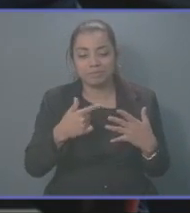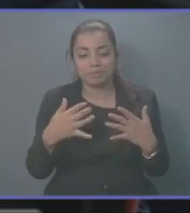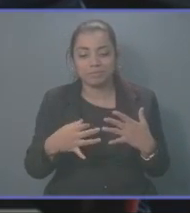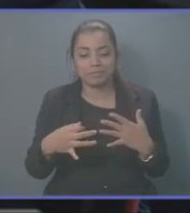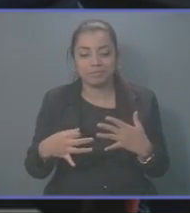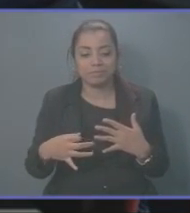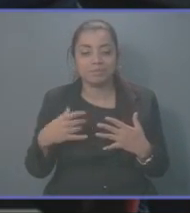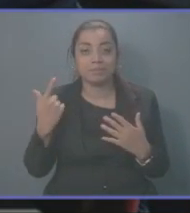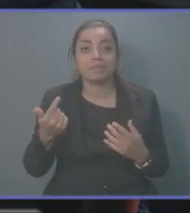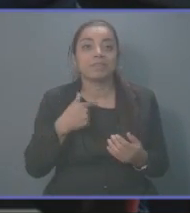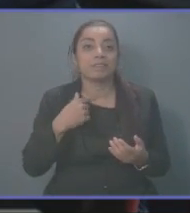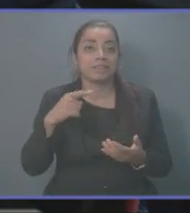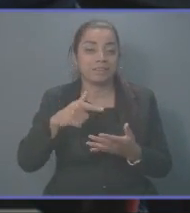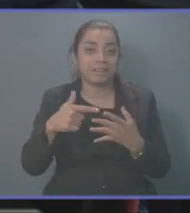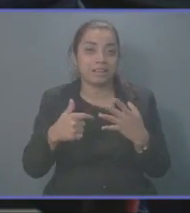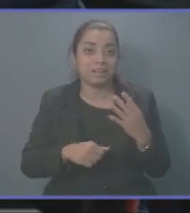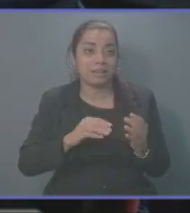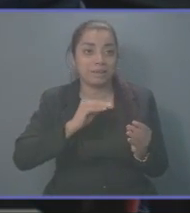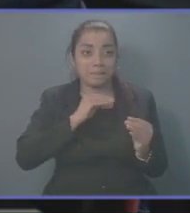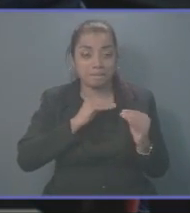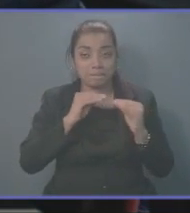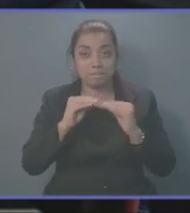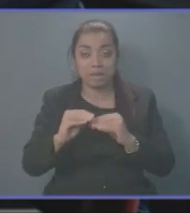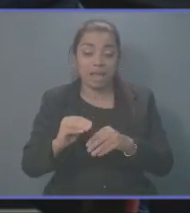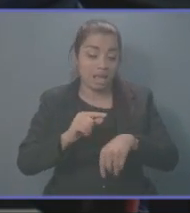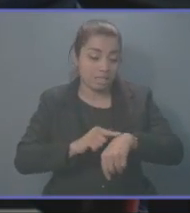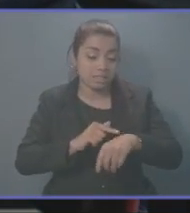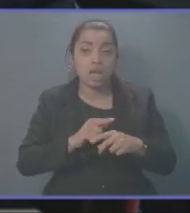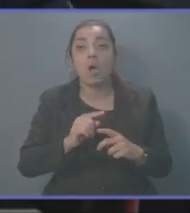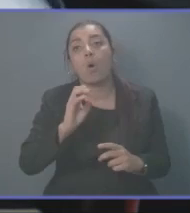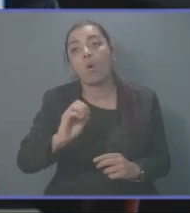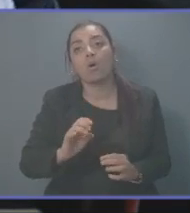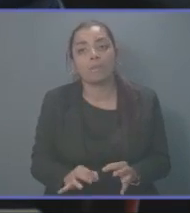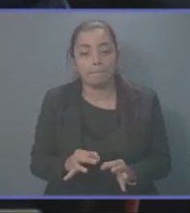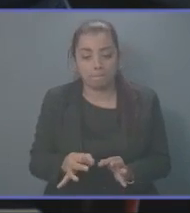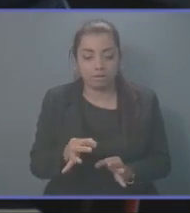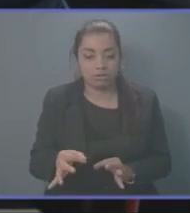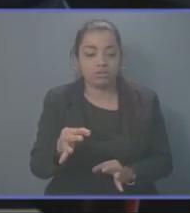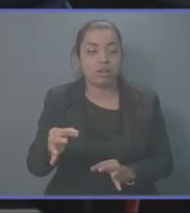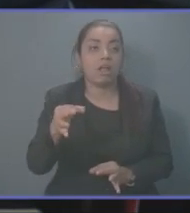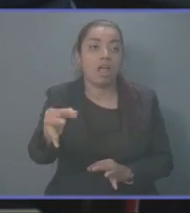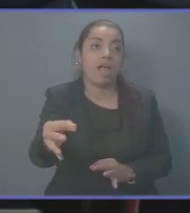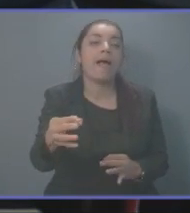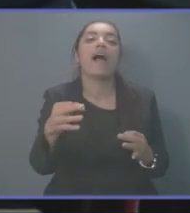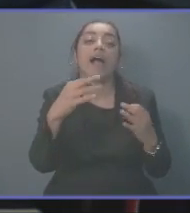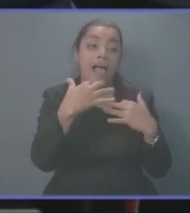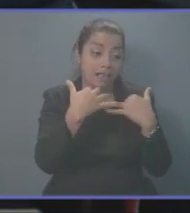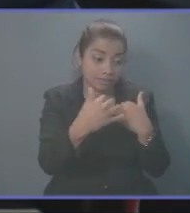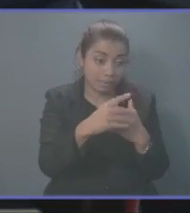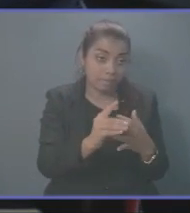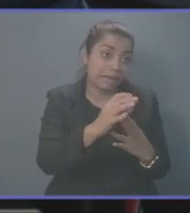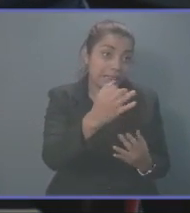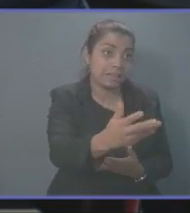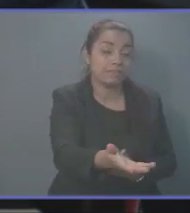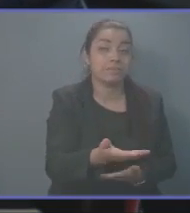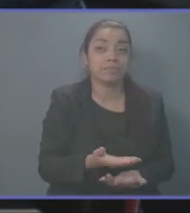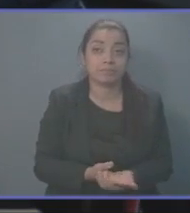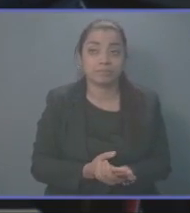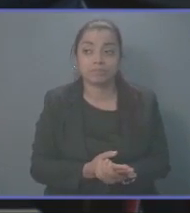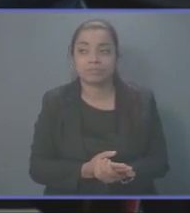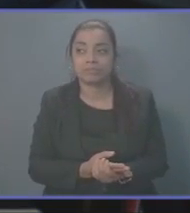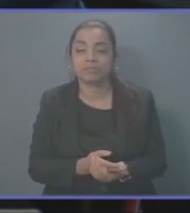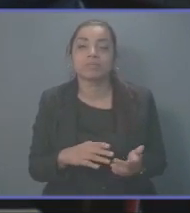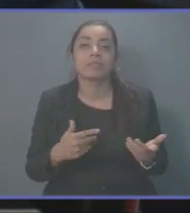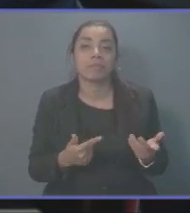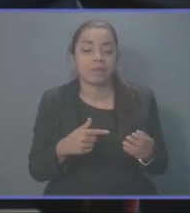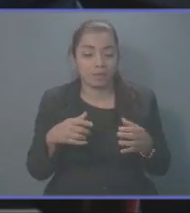recaudados al final de la vigencia de esta ley o sus prórrogas a la Asamblea Legislativa por medio de